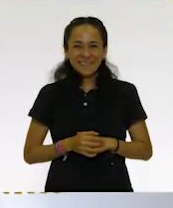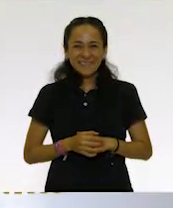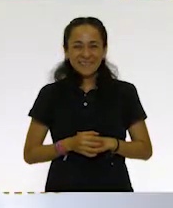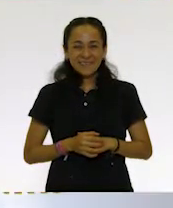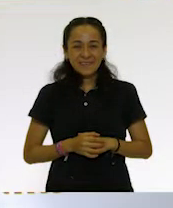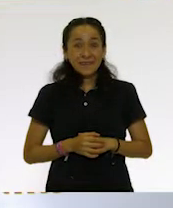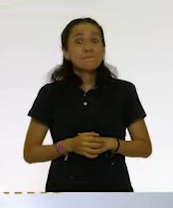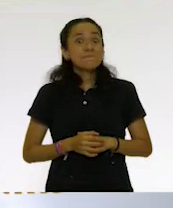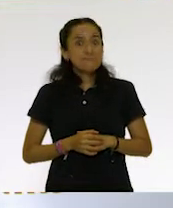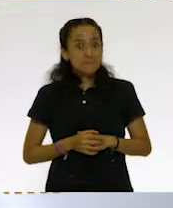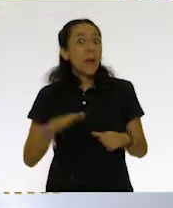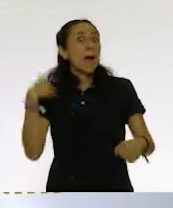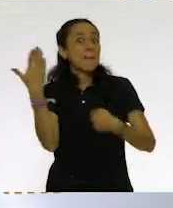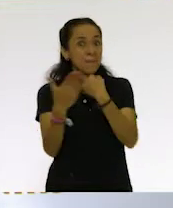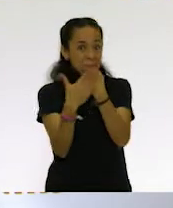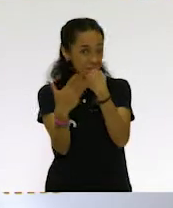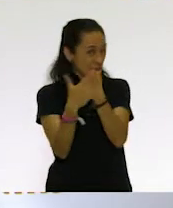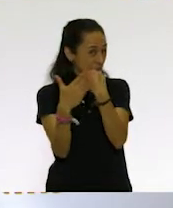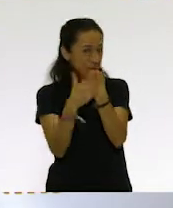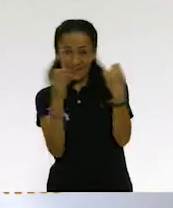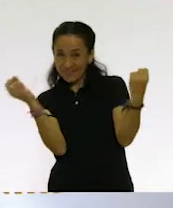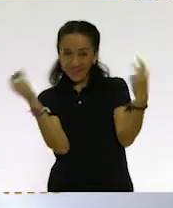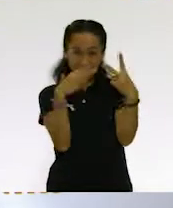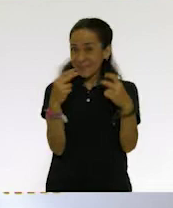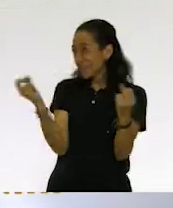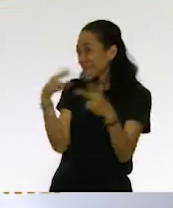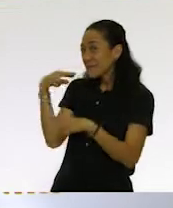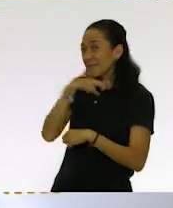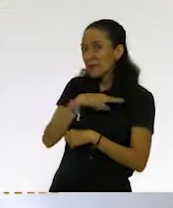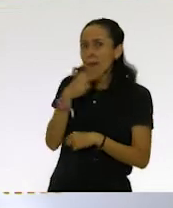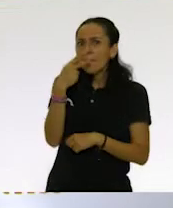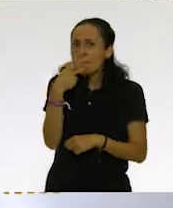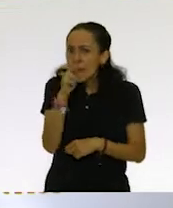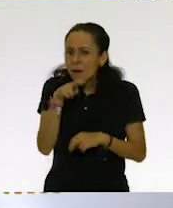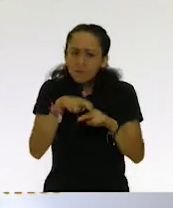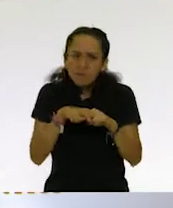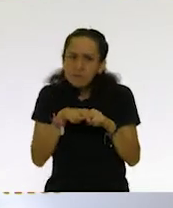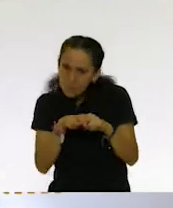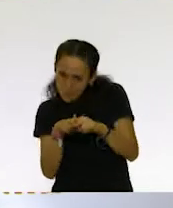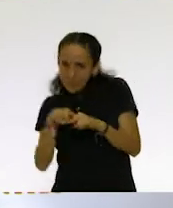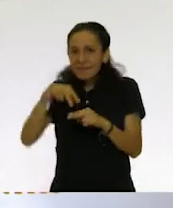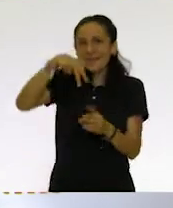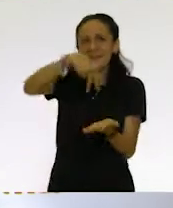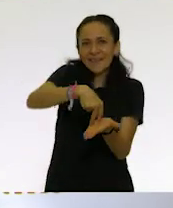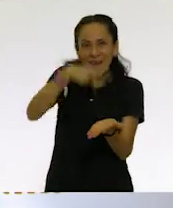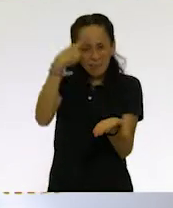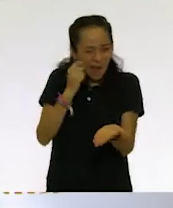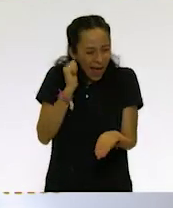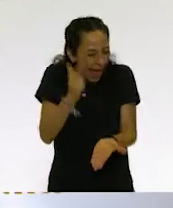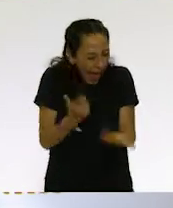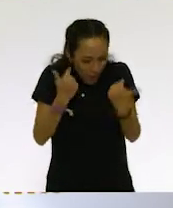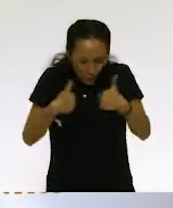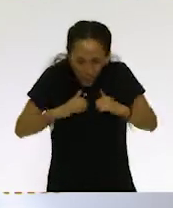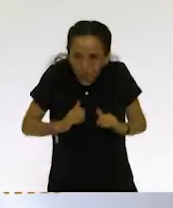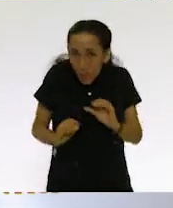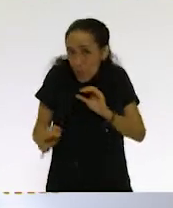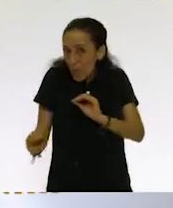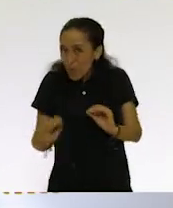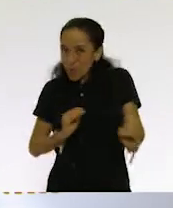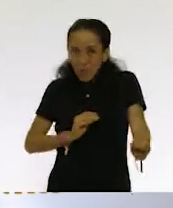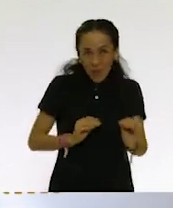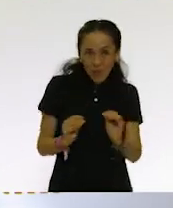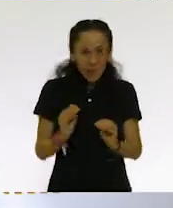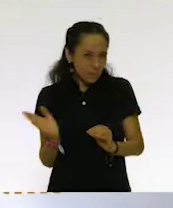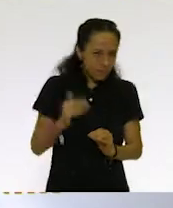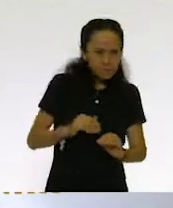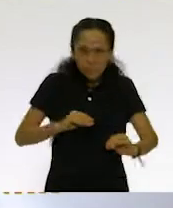Nos vemos hasta la próxima. Hasta pero pronto. Vamos a levantarnos de nuestro lugar para hacer un poquito de actividad física. Hay que vamos movernos un poquito. Vamos a la